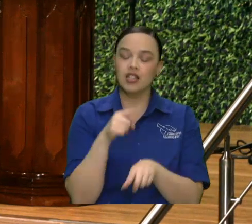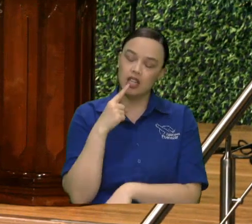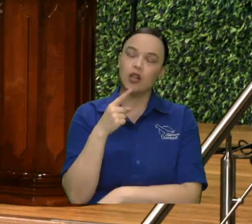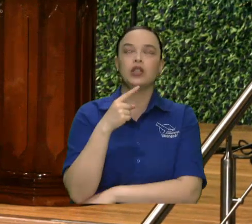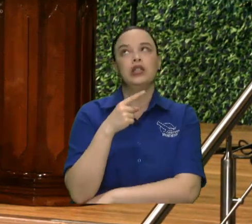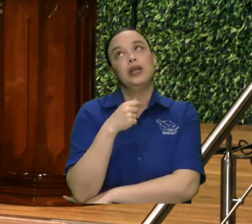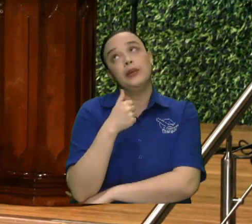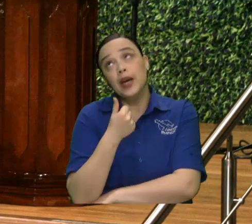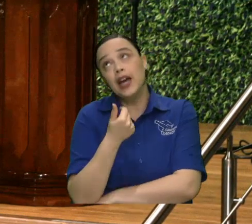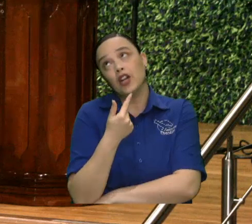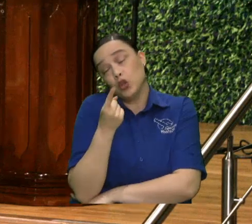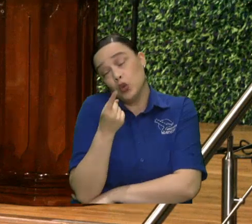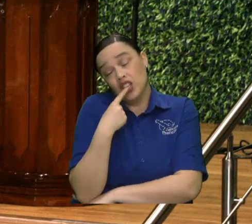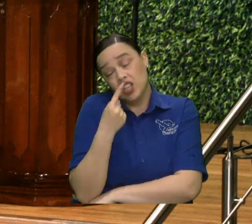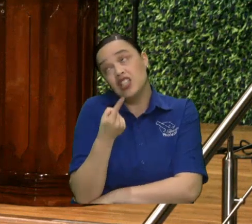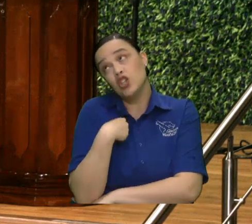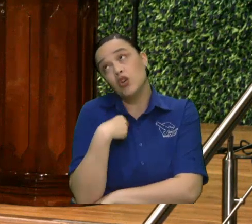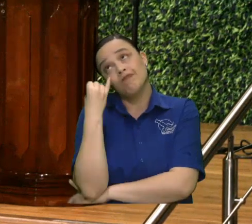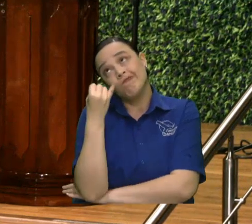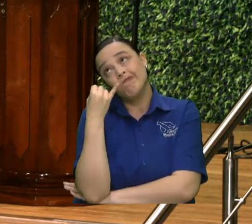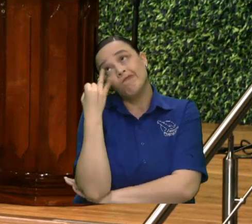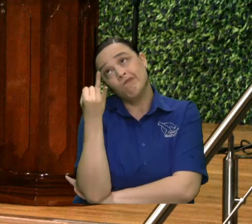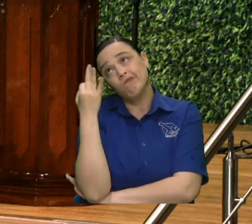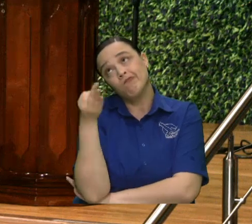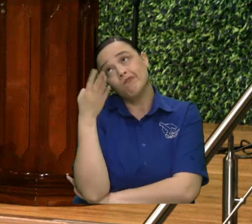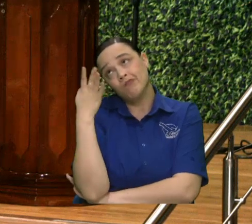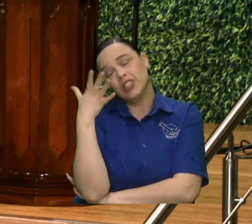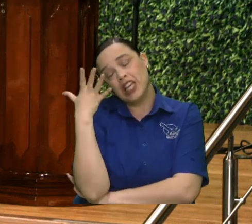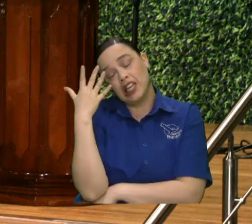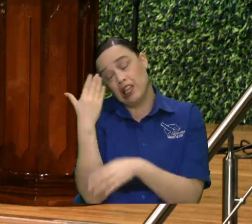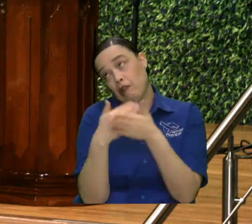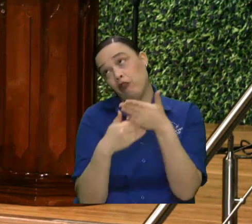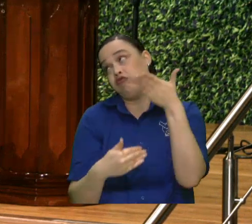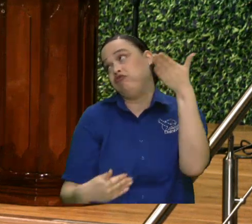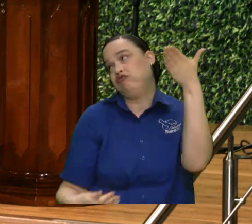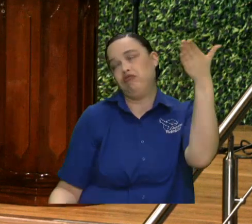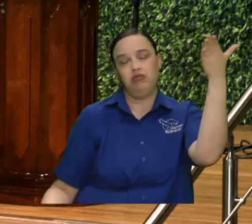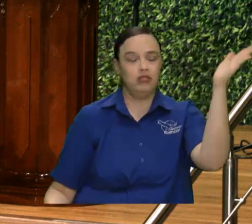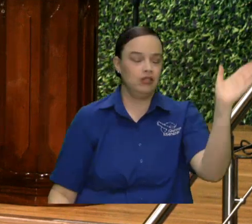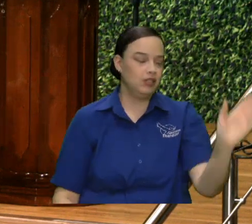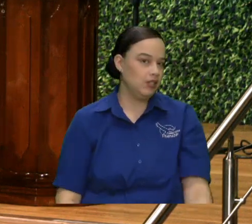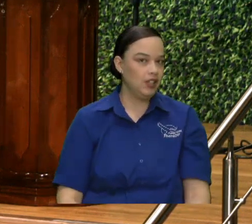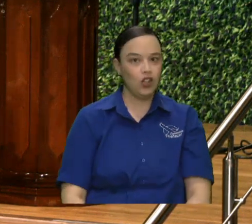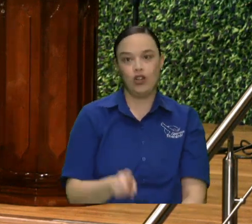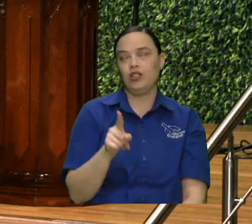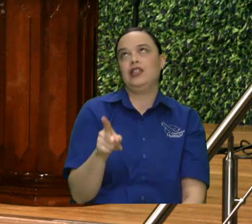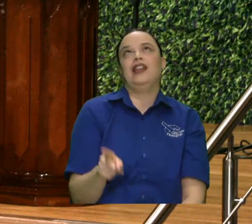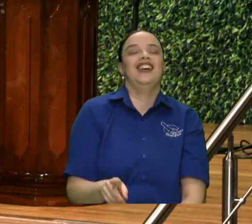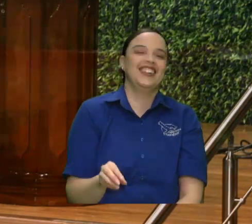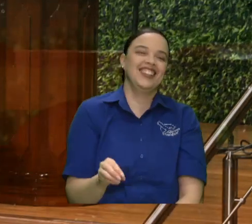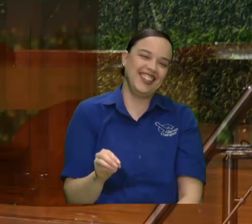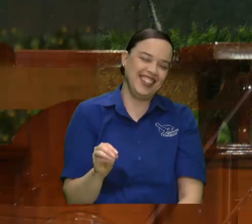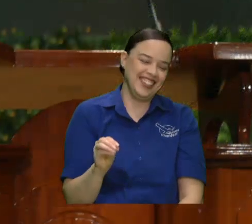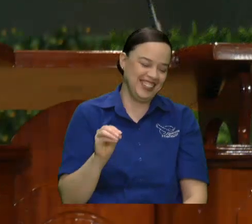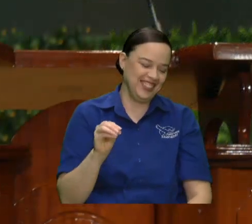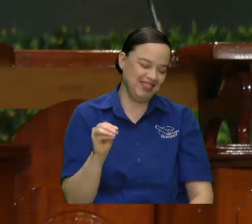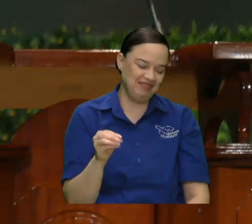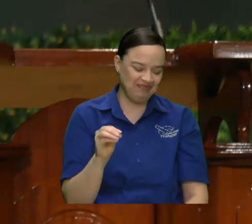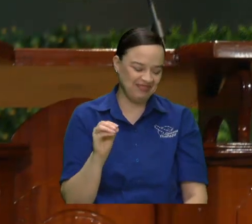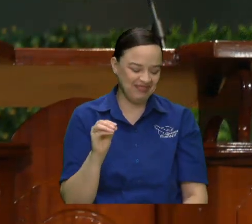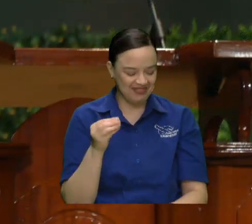ya que lo dijiste yo tengo eso y esto esto esto y esto y empieza alemán ustedes ya que la vamos a dormir pero es mejor